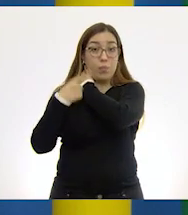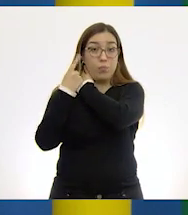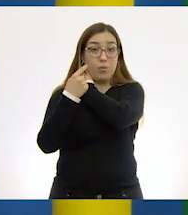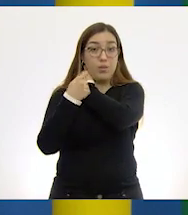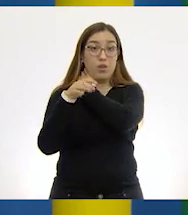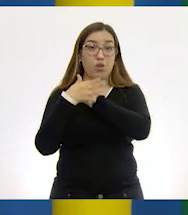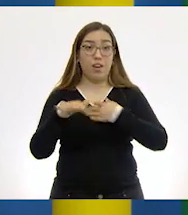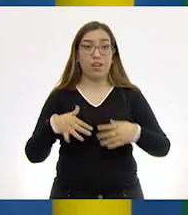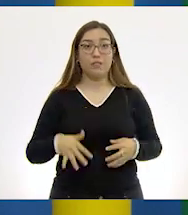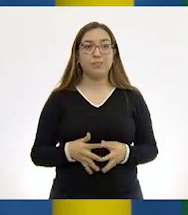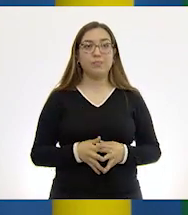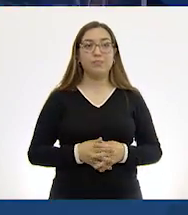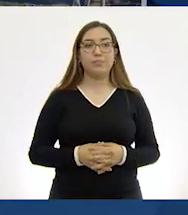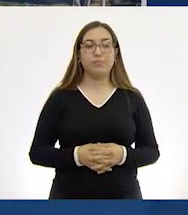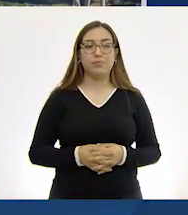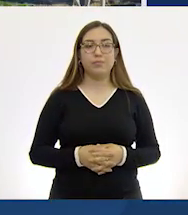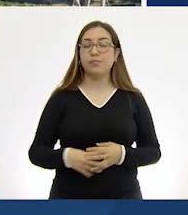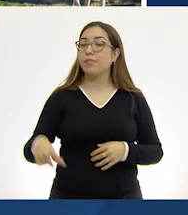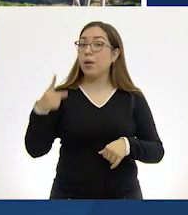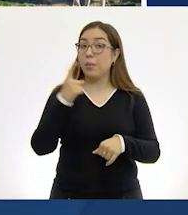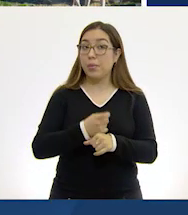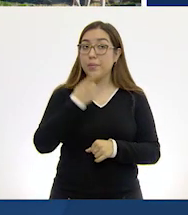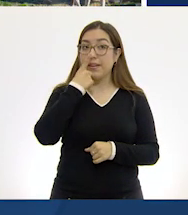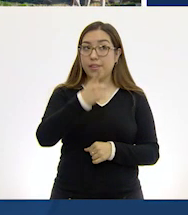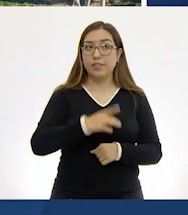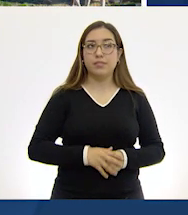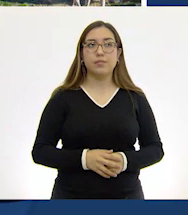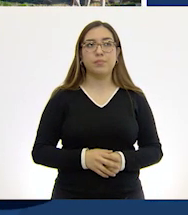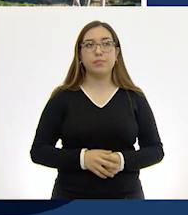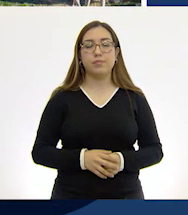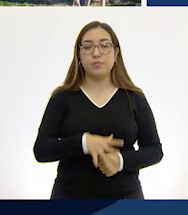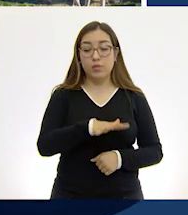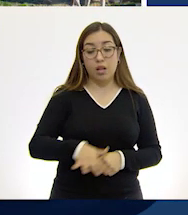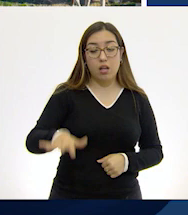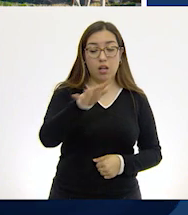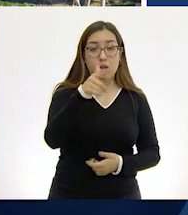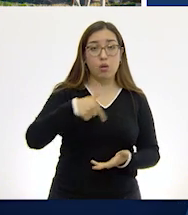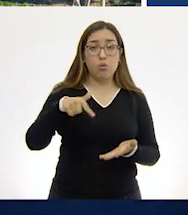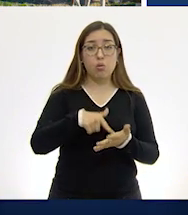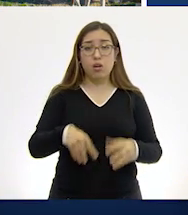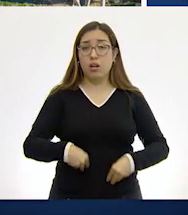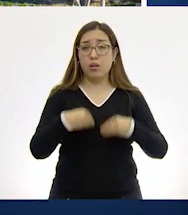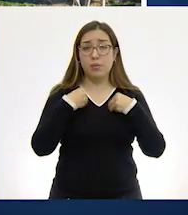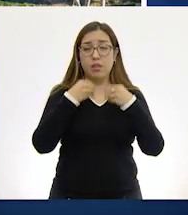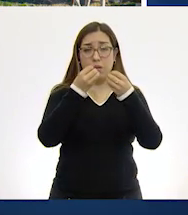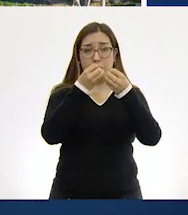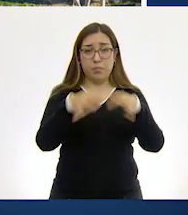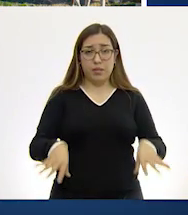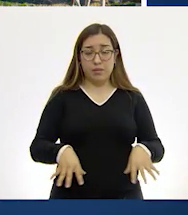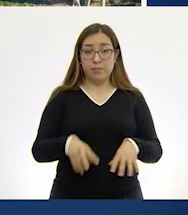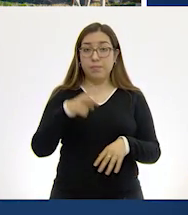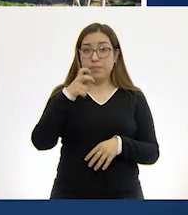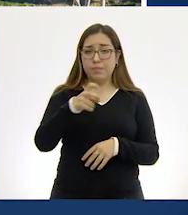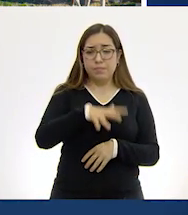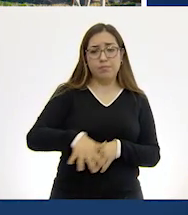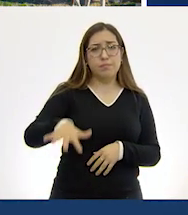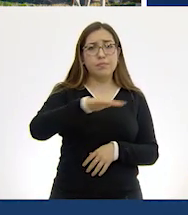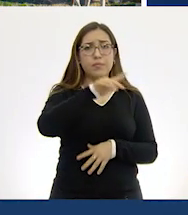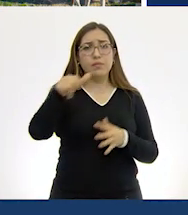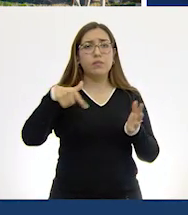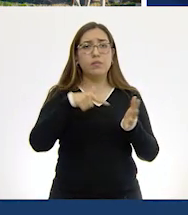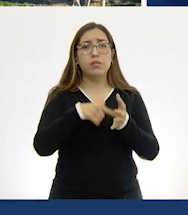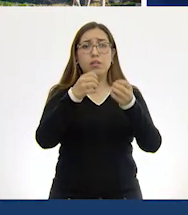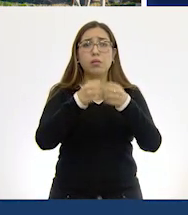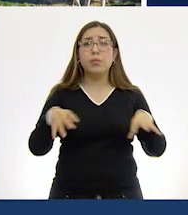Sí. La primera dice pérdida de hábitats. La pérdida y deterioro de los hábitats es